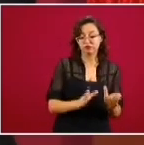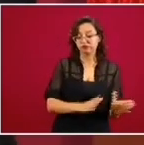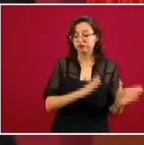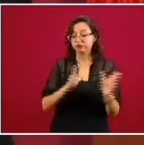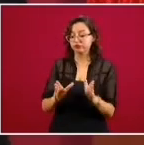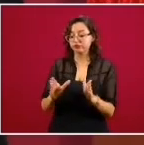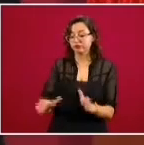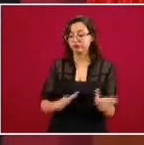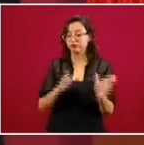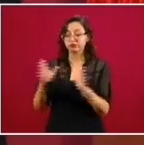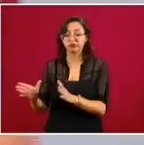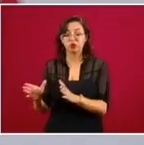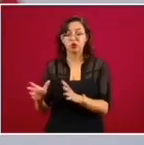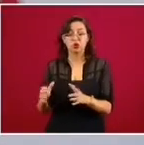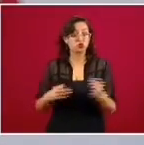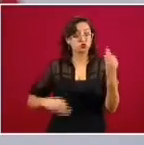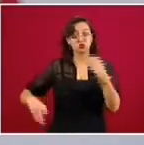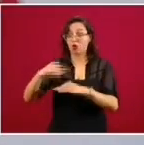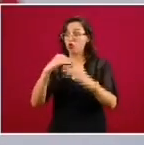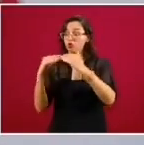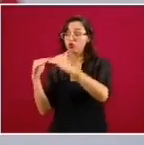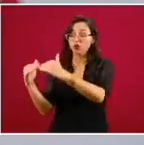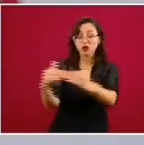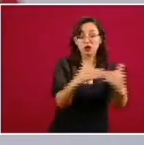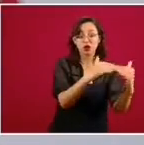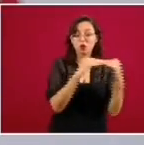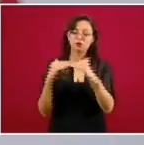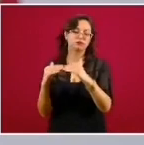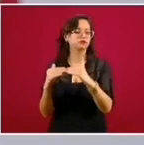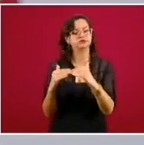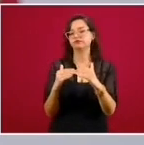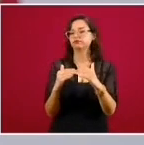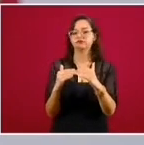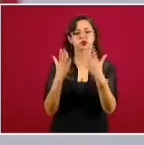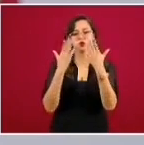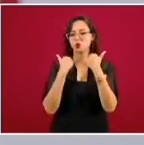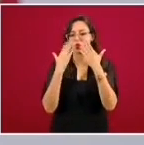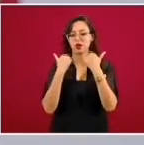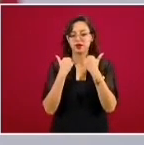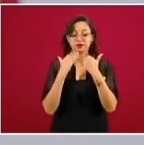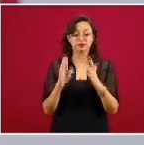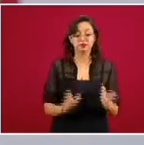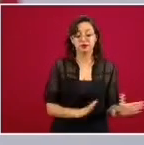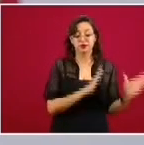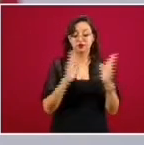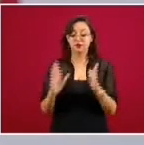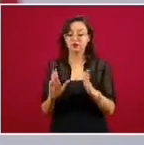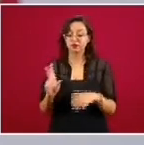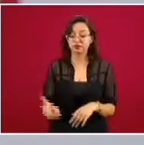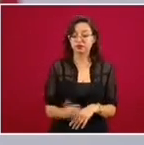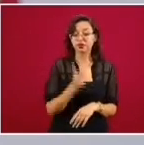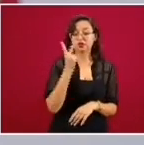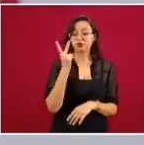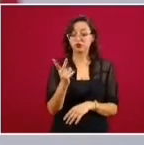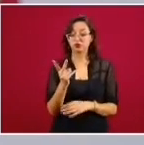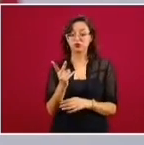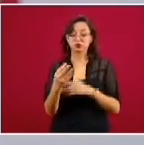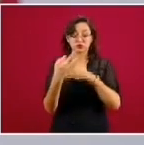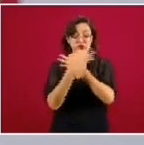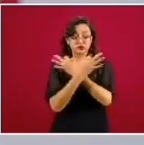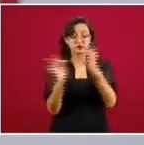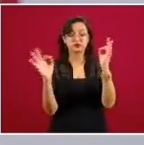hay fases generales para el país. Cuando declaramos la fase 2, decidimos declarar la fase